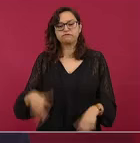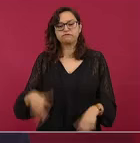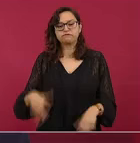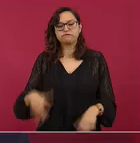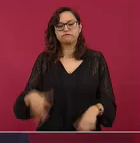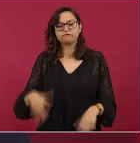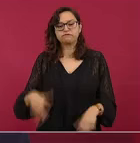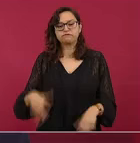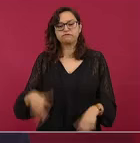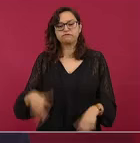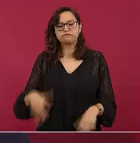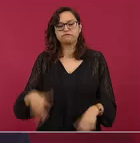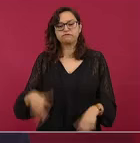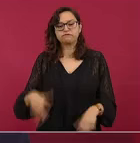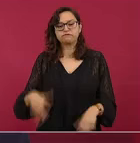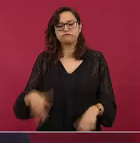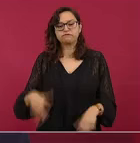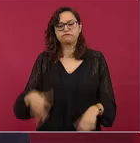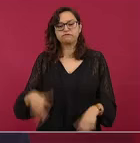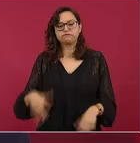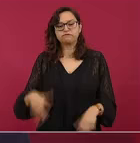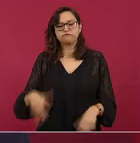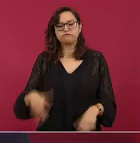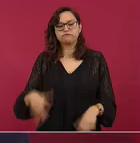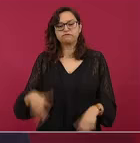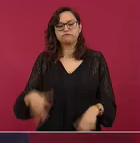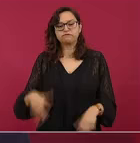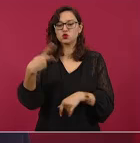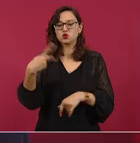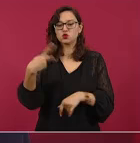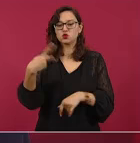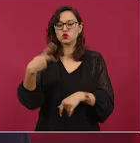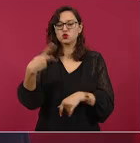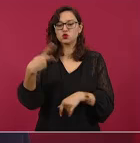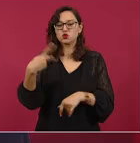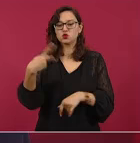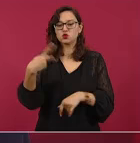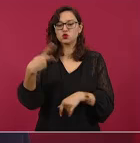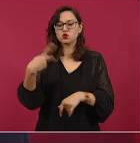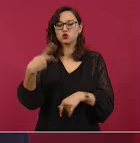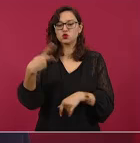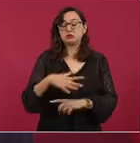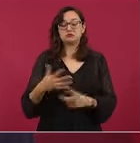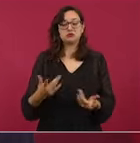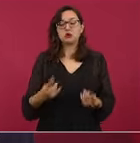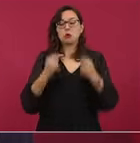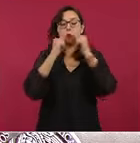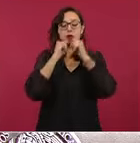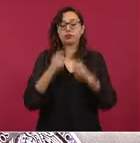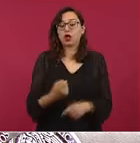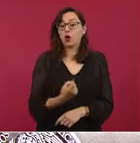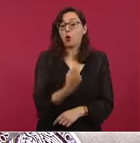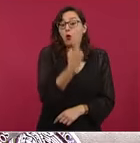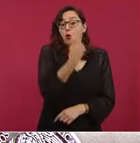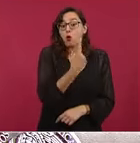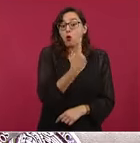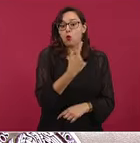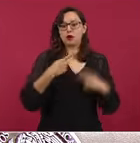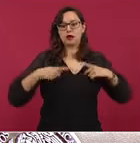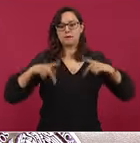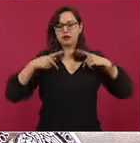tragedia, es una situación muy dolorosa para la familia, para sus seres queridos, y aunque fuera una sola, es de lamentar.